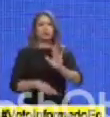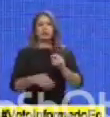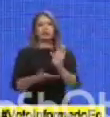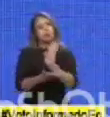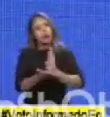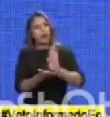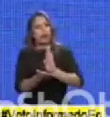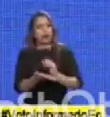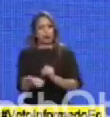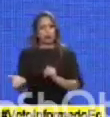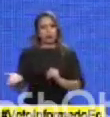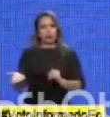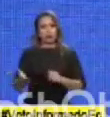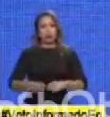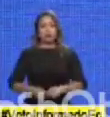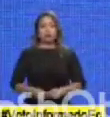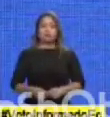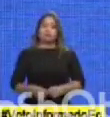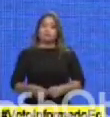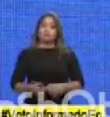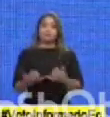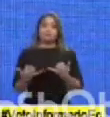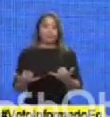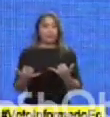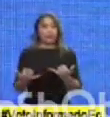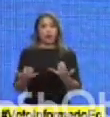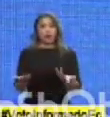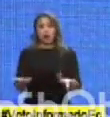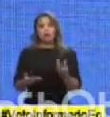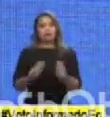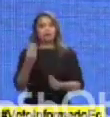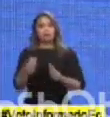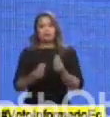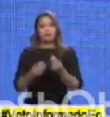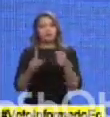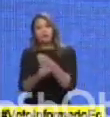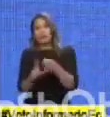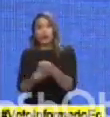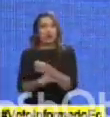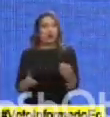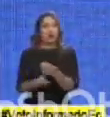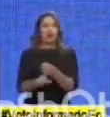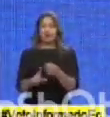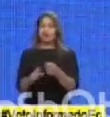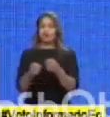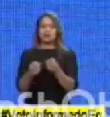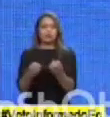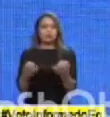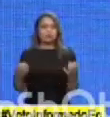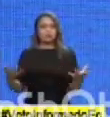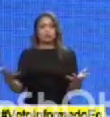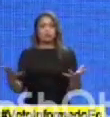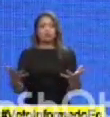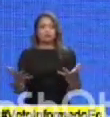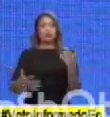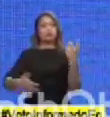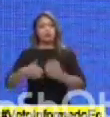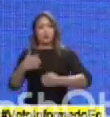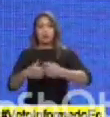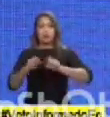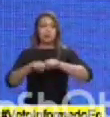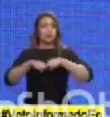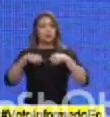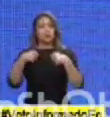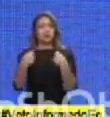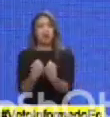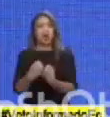que hoy en día viven sumergidos en violencia viven sumergidos en problemas sociales en problemas de